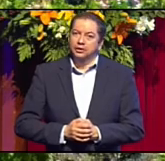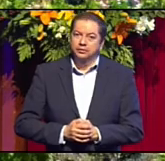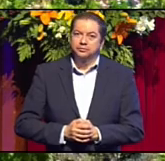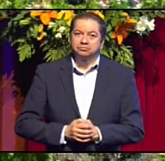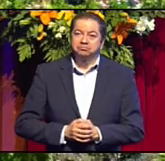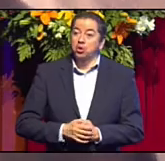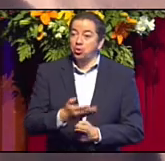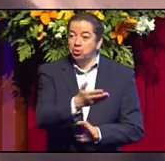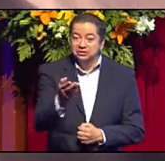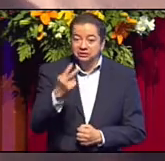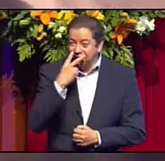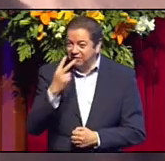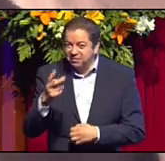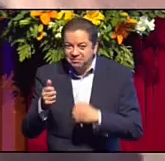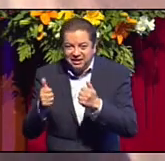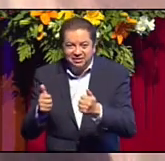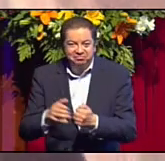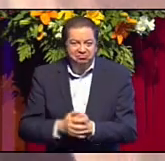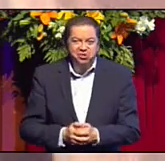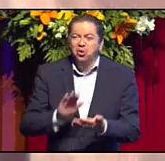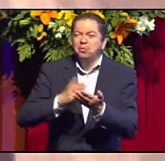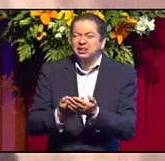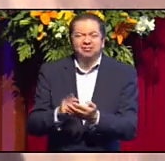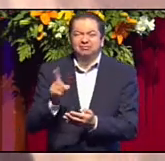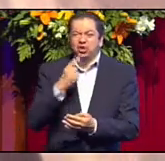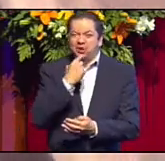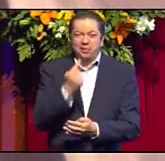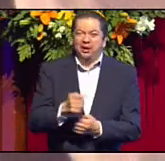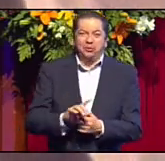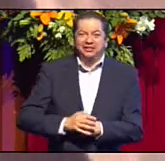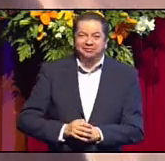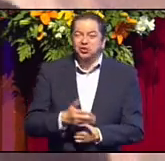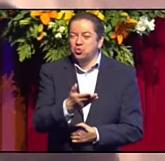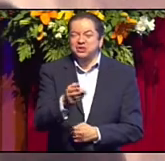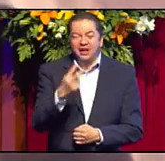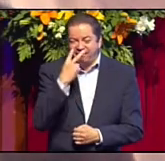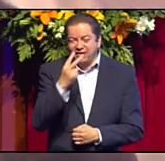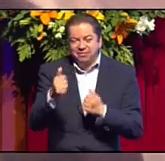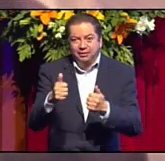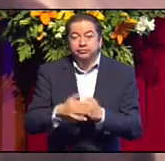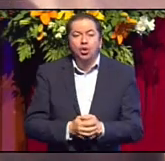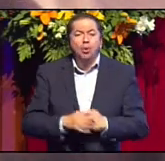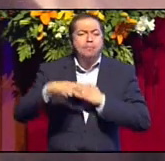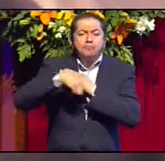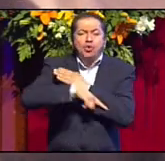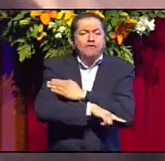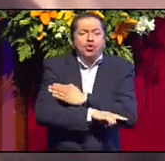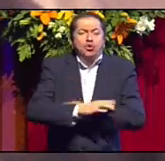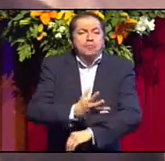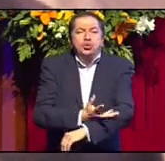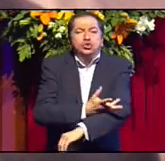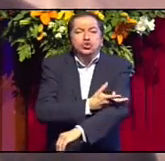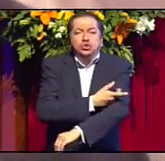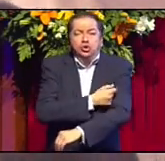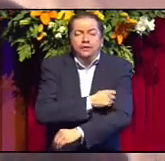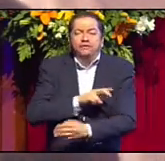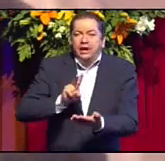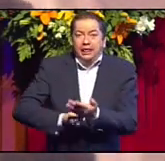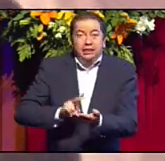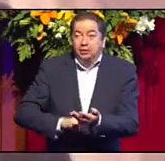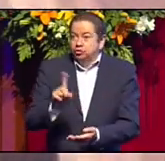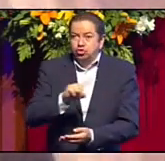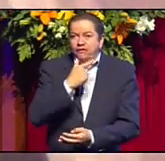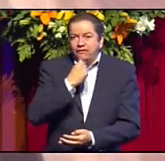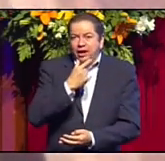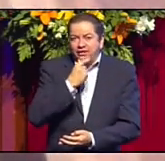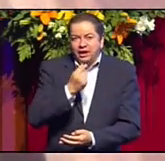Se ven bien, ¿eh? No voy a preguntar cómo están, se ven muy bien. Bueno, qué profunda emoción. La verdad es que no es